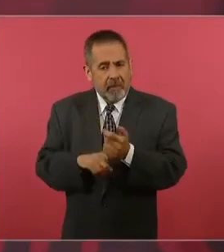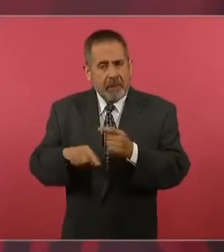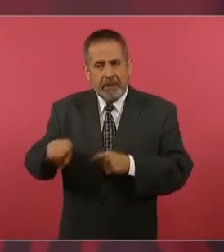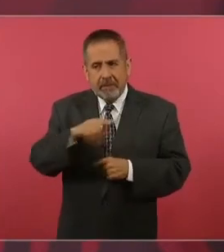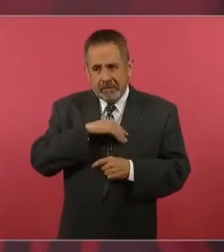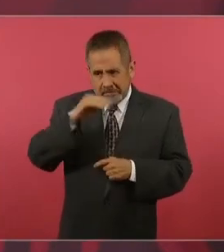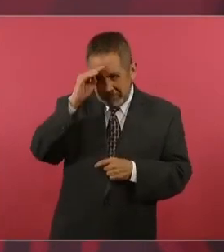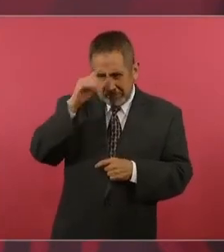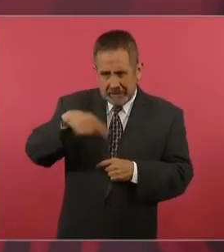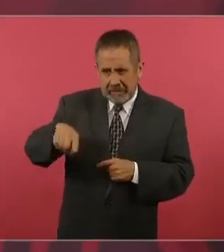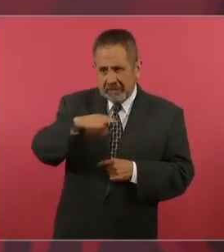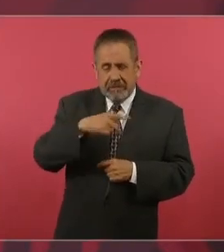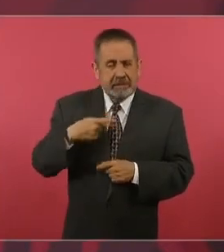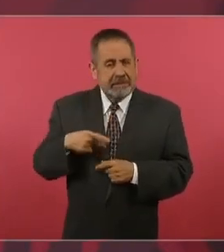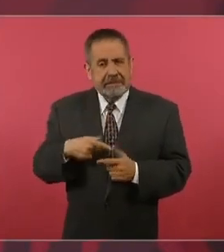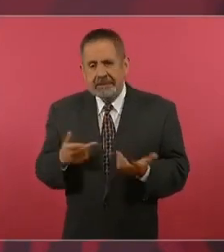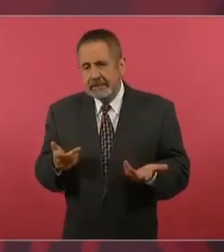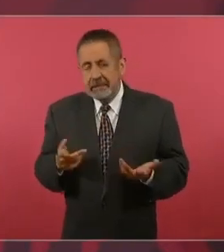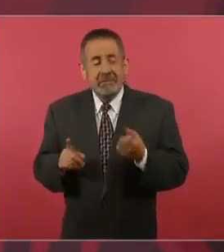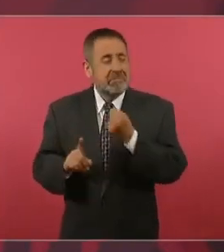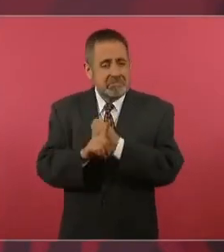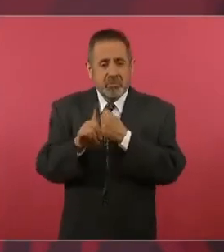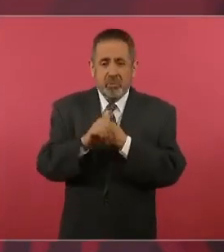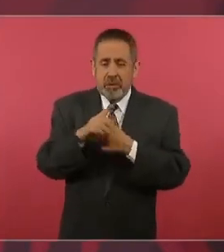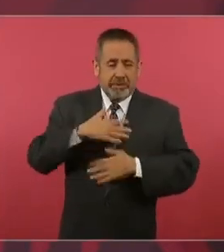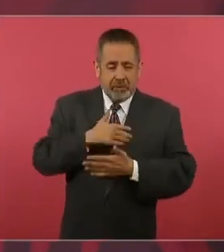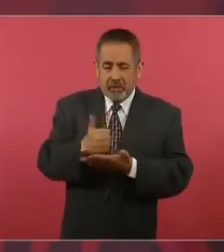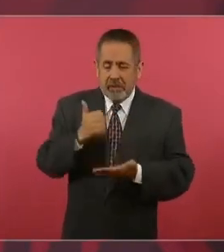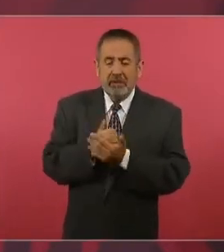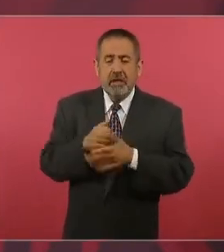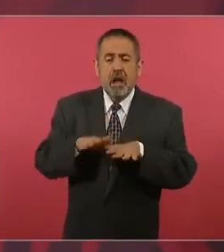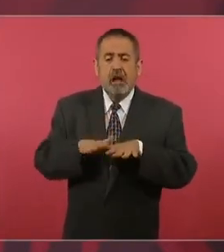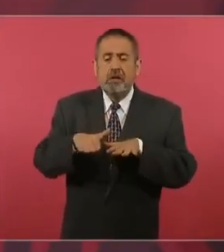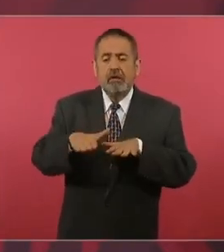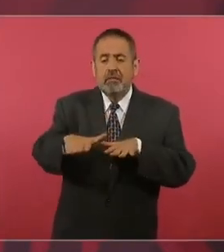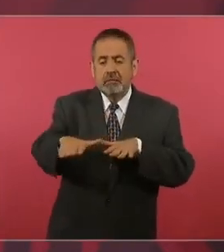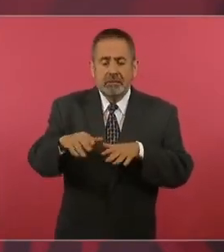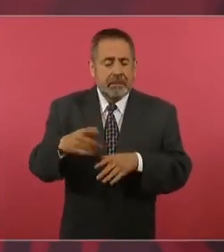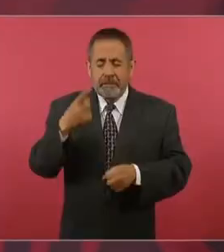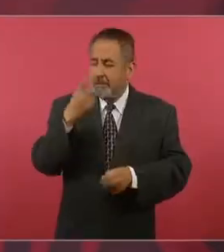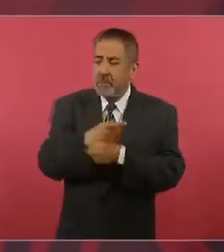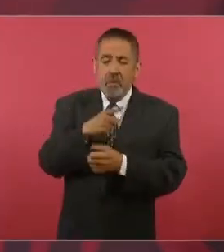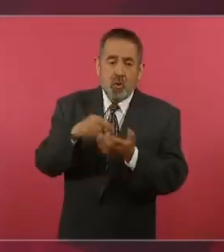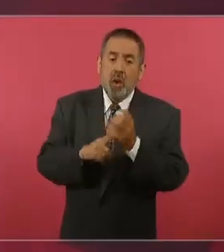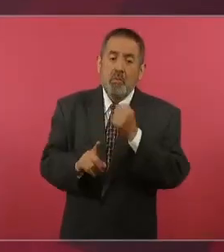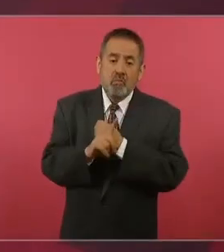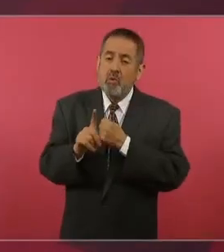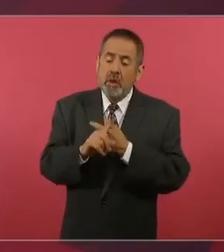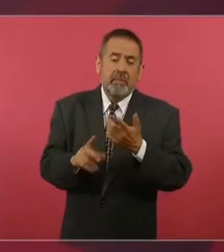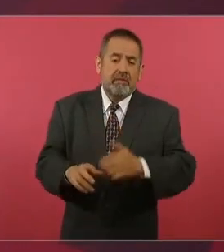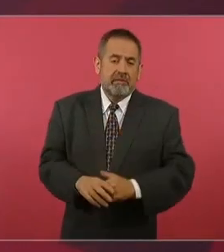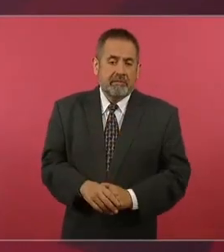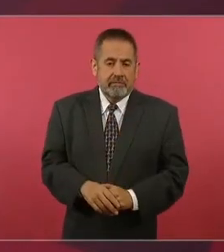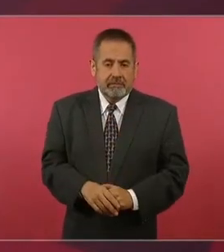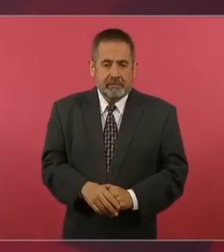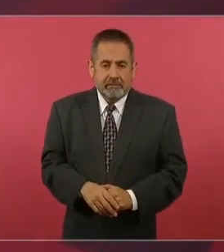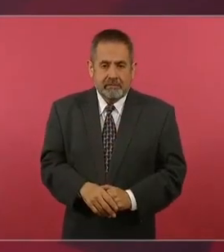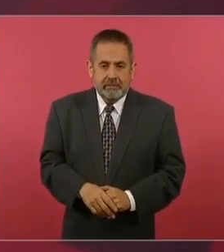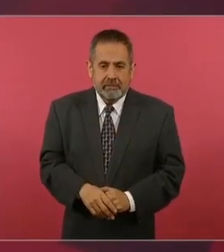en la percepción de la gente que el problema de su ciudad son los baches, en primer lugar.